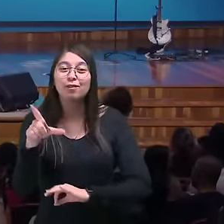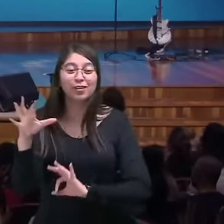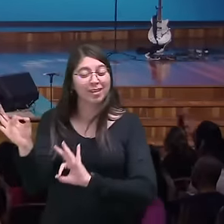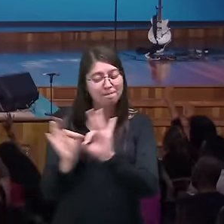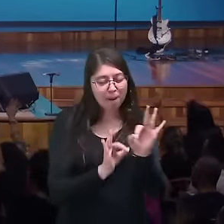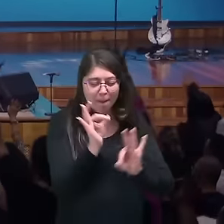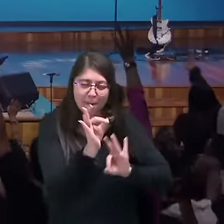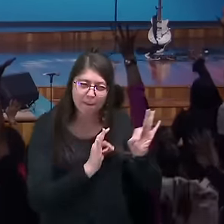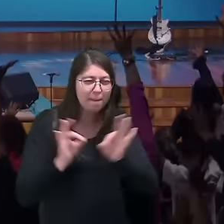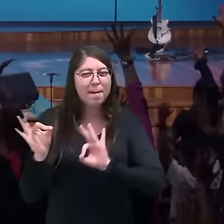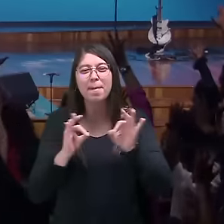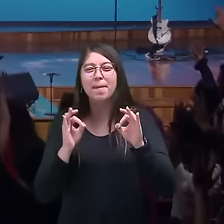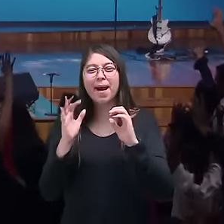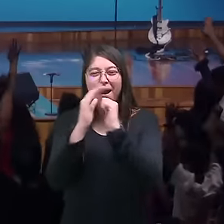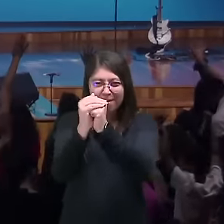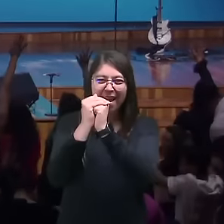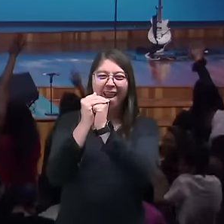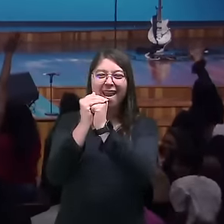pequeña.